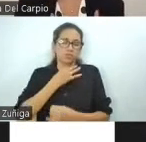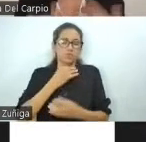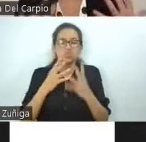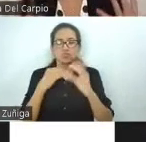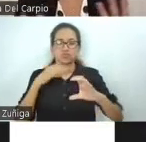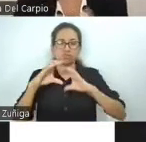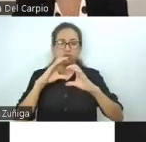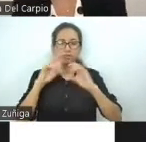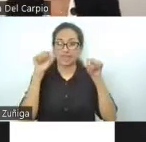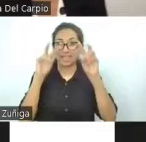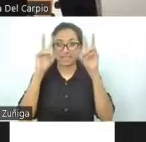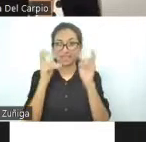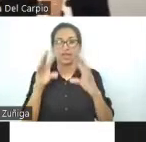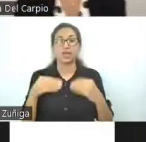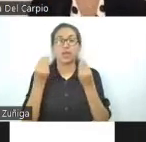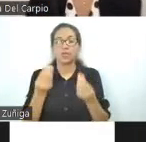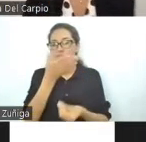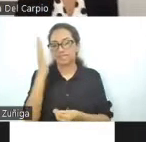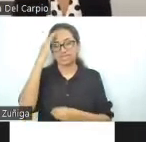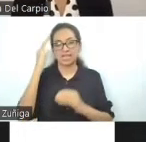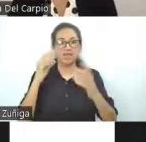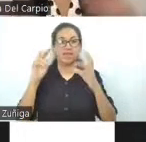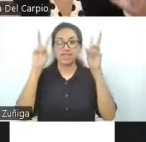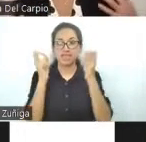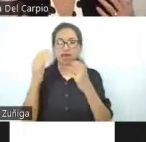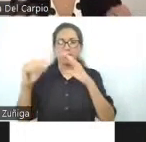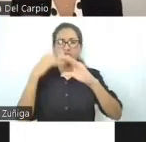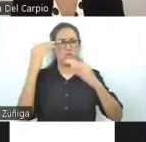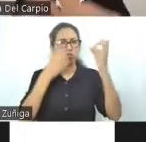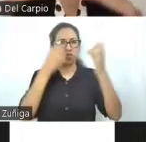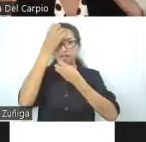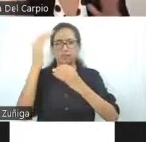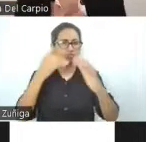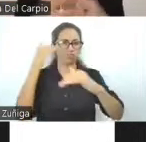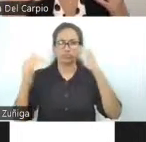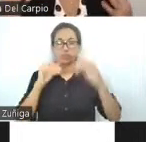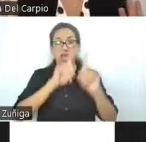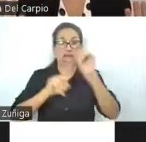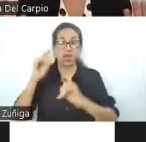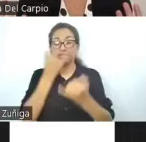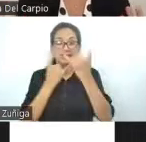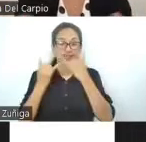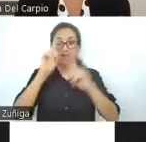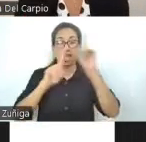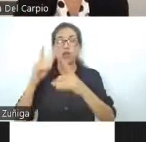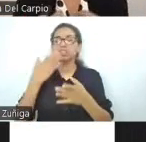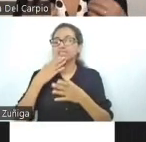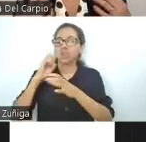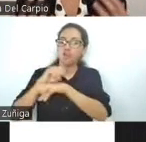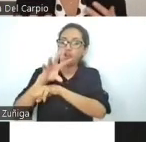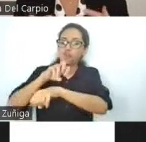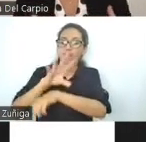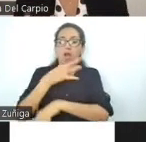porque toda la información a veces que recibimos en cuanto a higiene íntima femenina es muy de las creencias, de los consejos de la abuela.